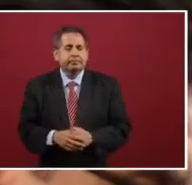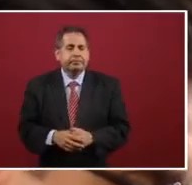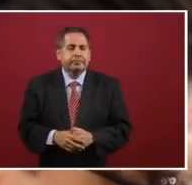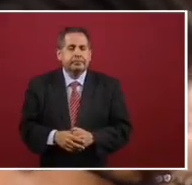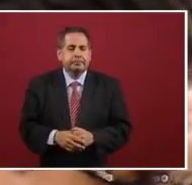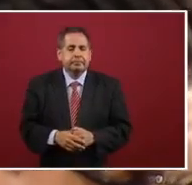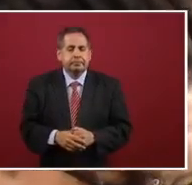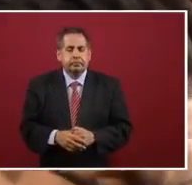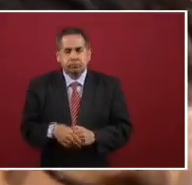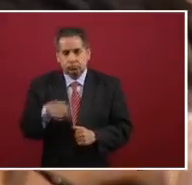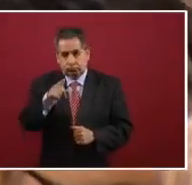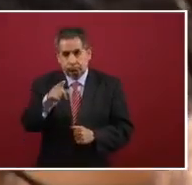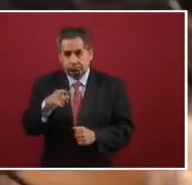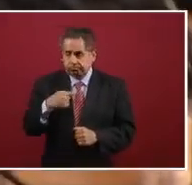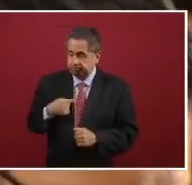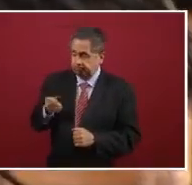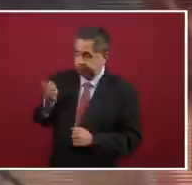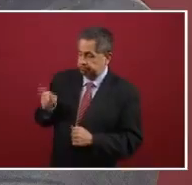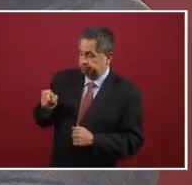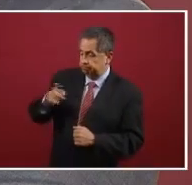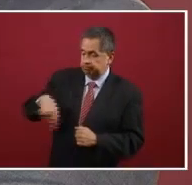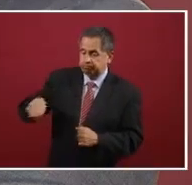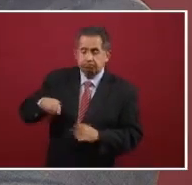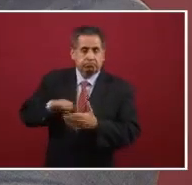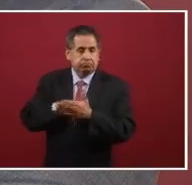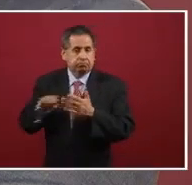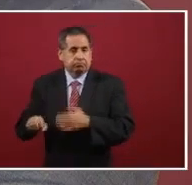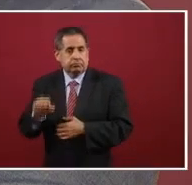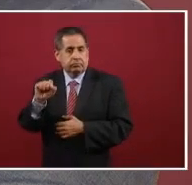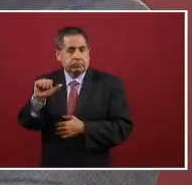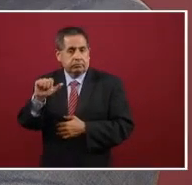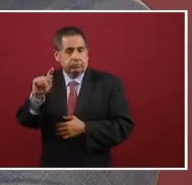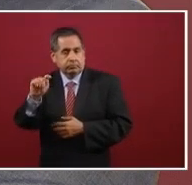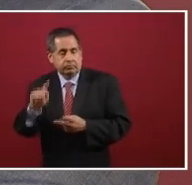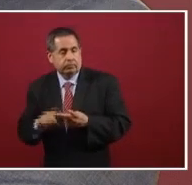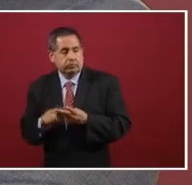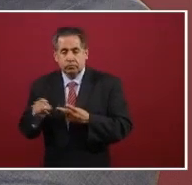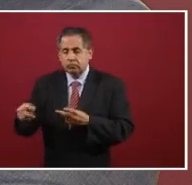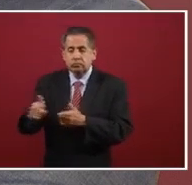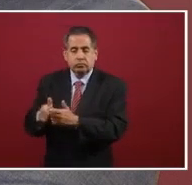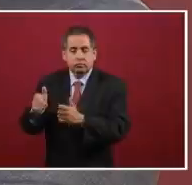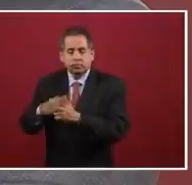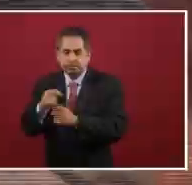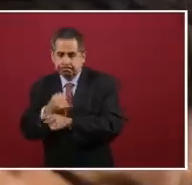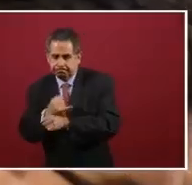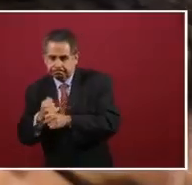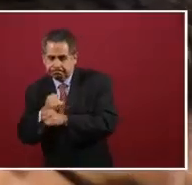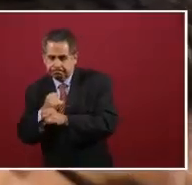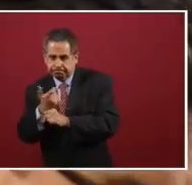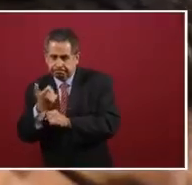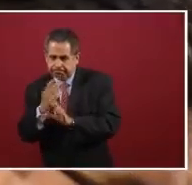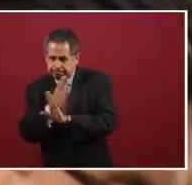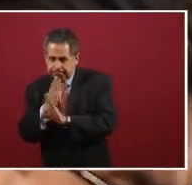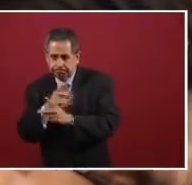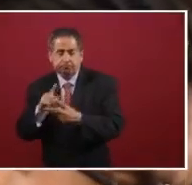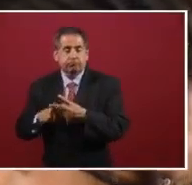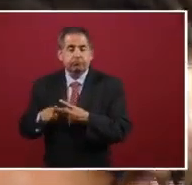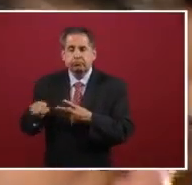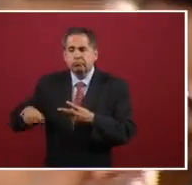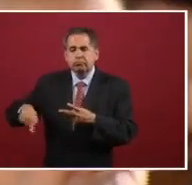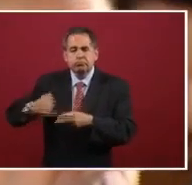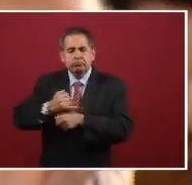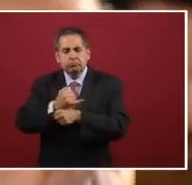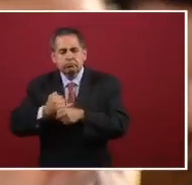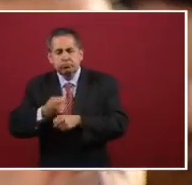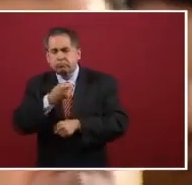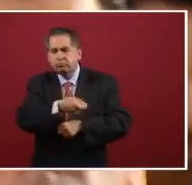¿usted instruirá a organismos como el SAT o la Unidad de Inteligencia Financiera para que justamente investigue cómo